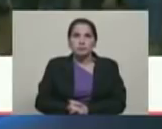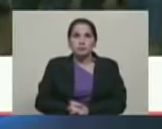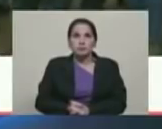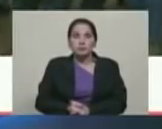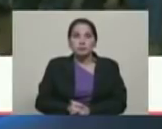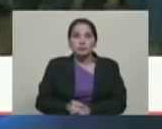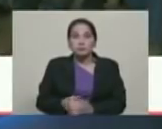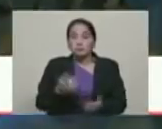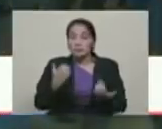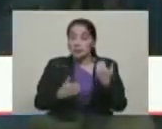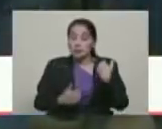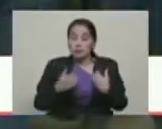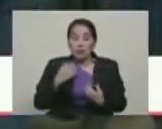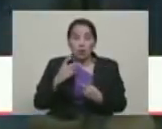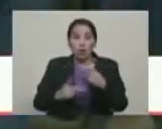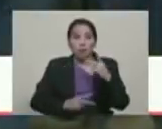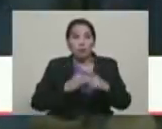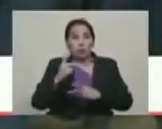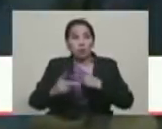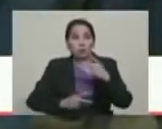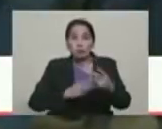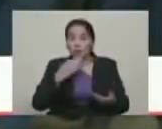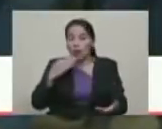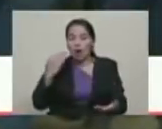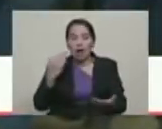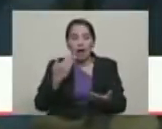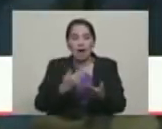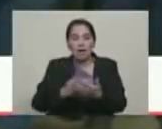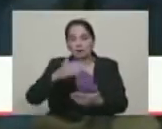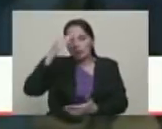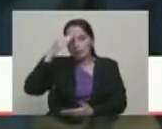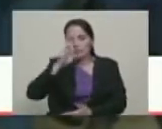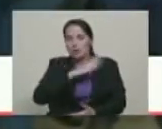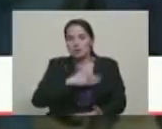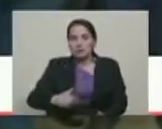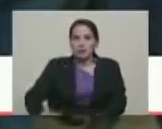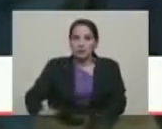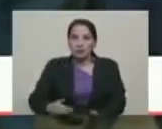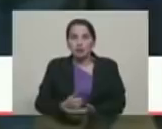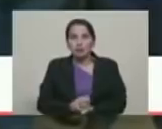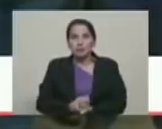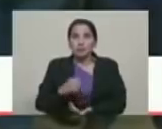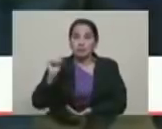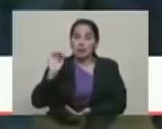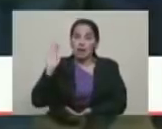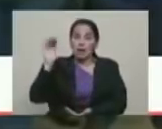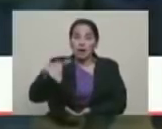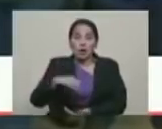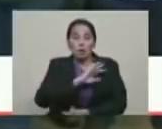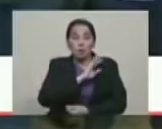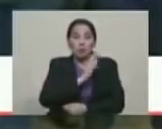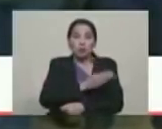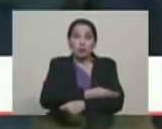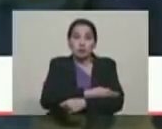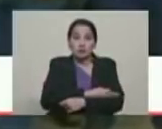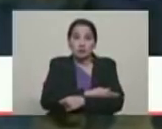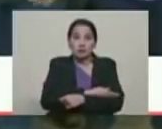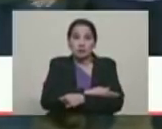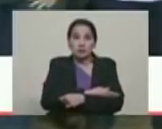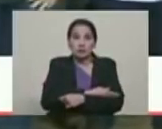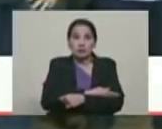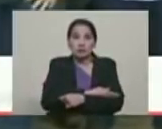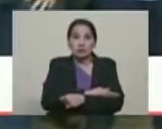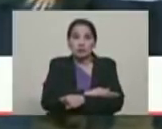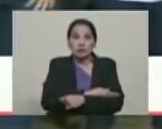Miércoles productivo. Muchas gracias, mi comandante. Desde la Aragua Potencia, la Aragua cuna de